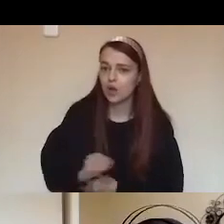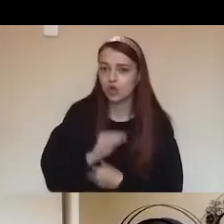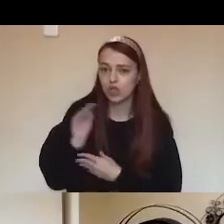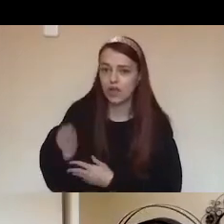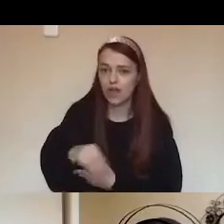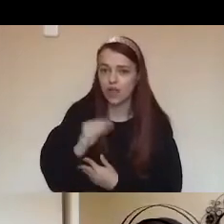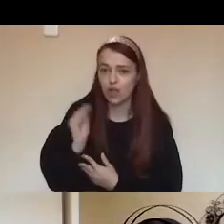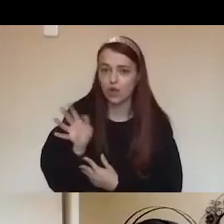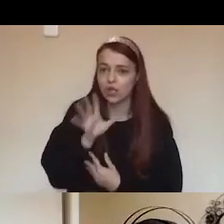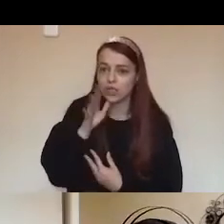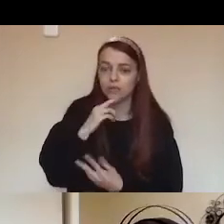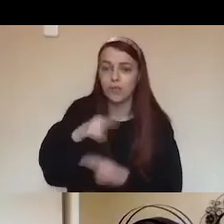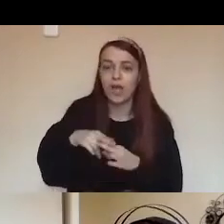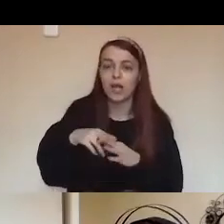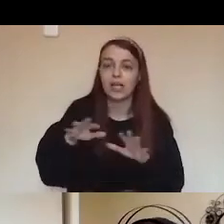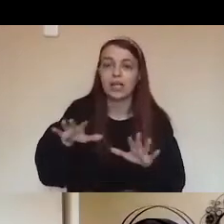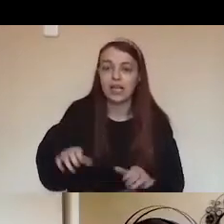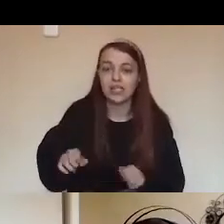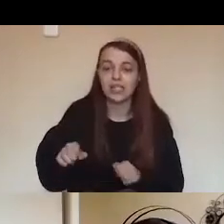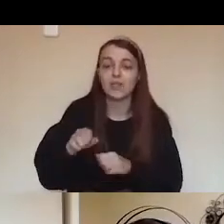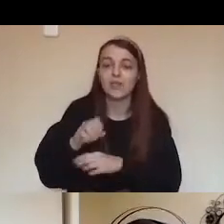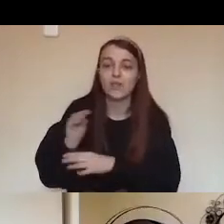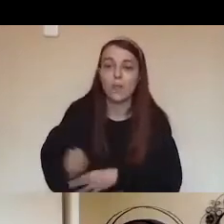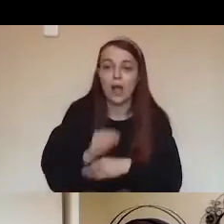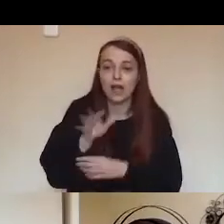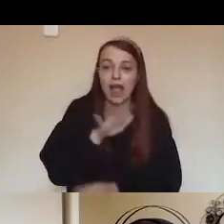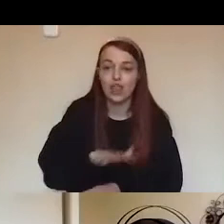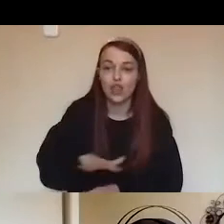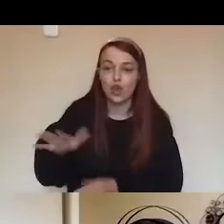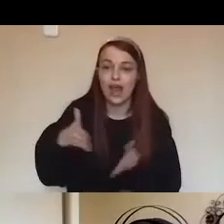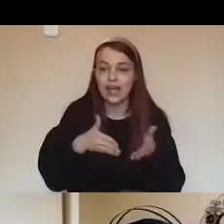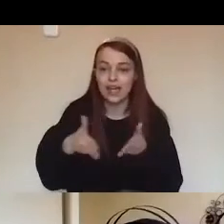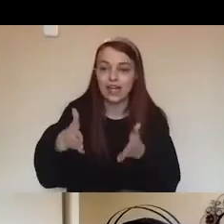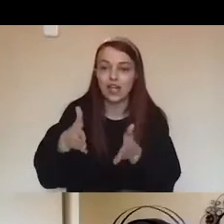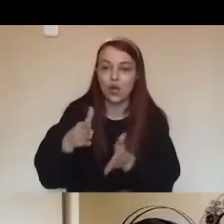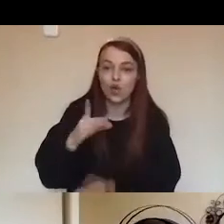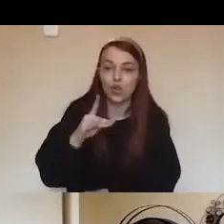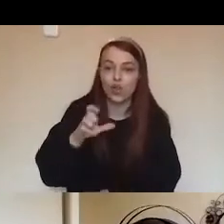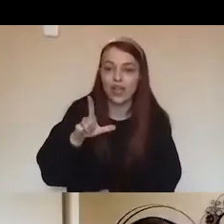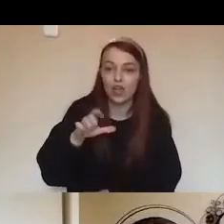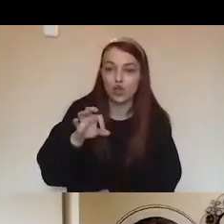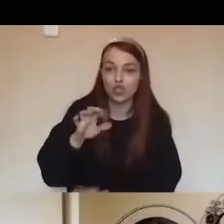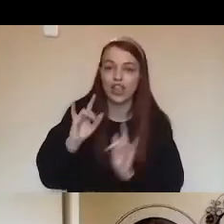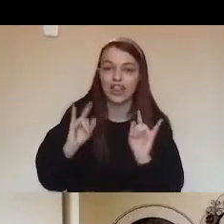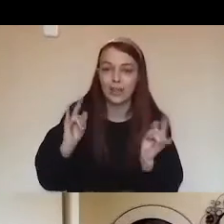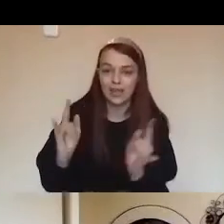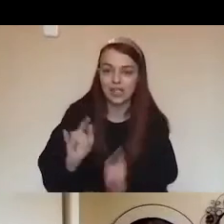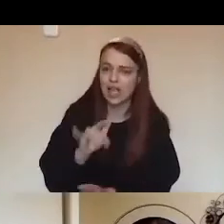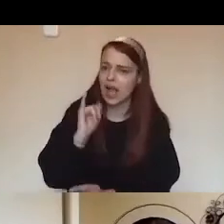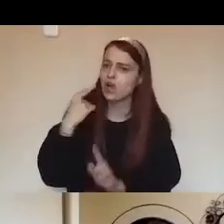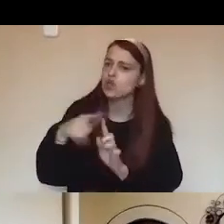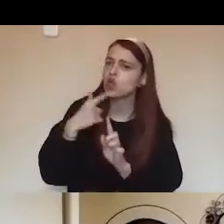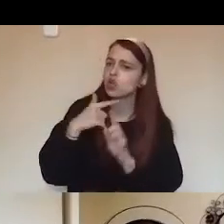Reserva Nacional Río de los Cipreses, que además tiene algunas particularidades que lo hacen muy relevante en